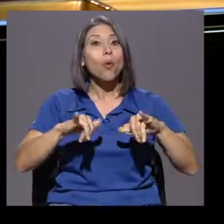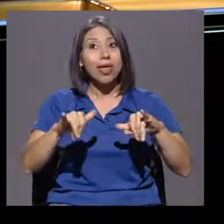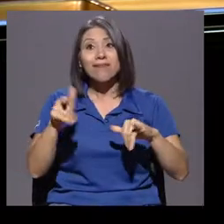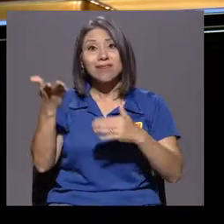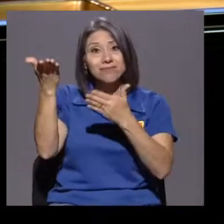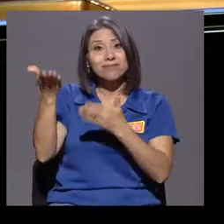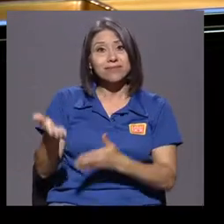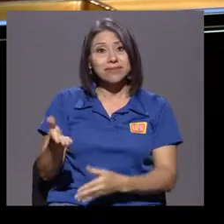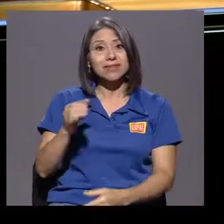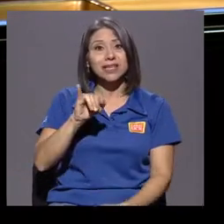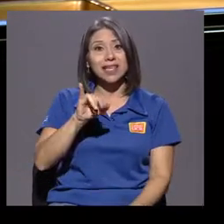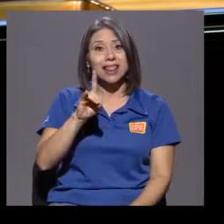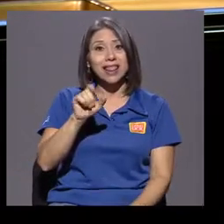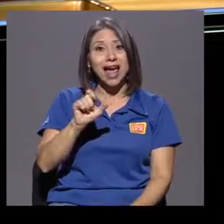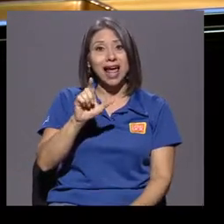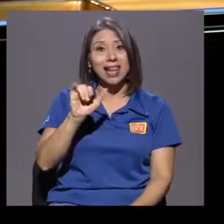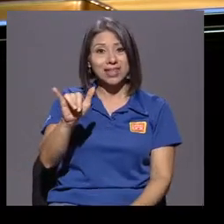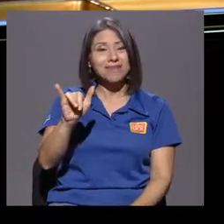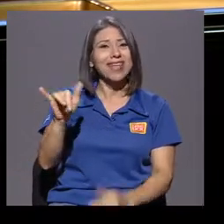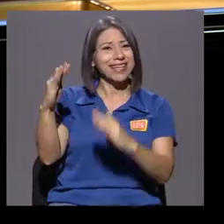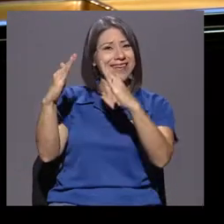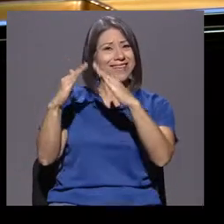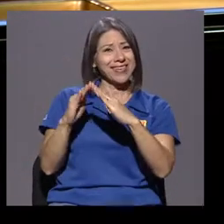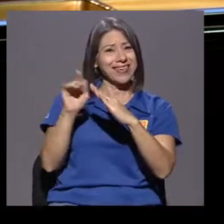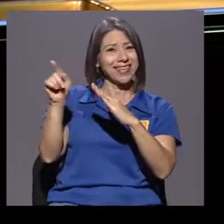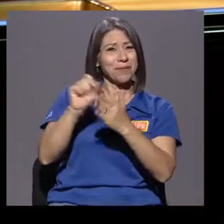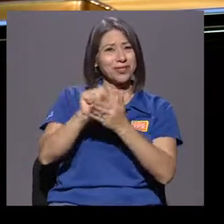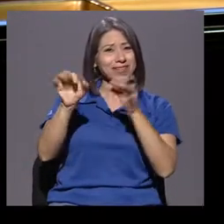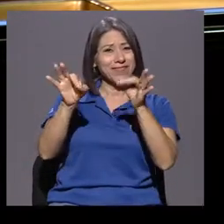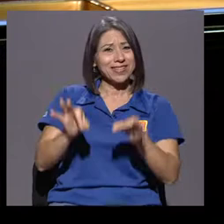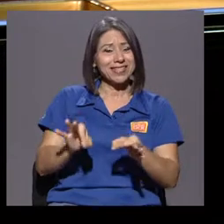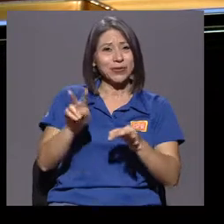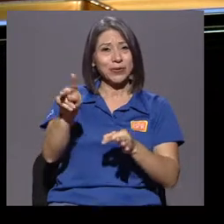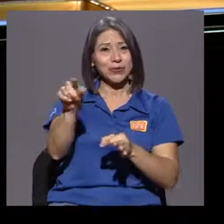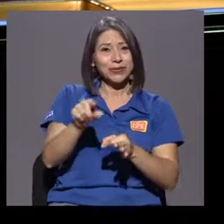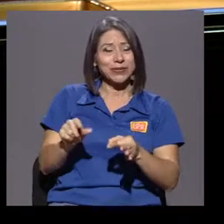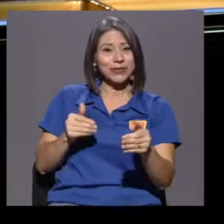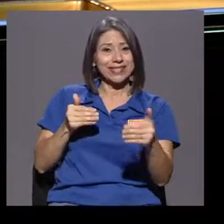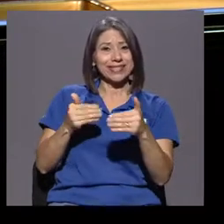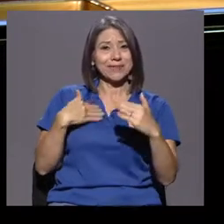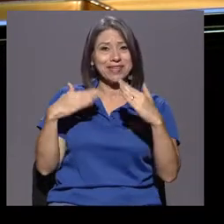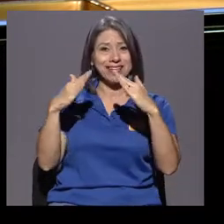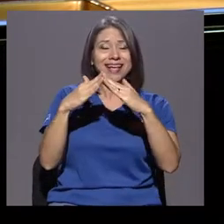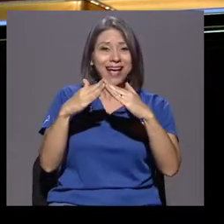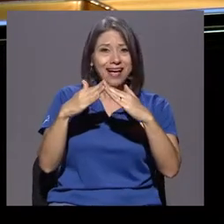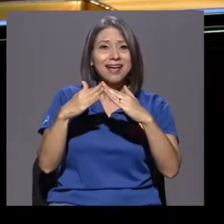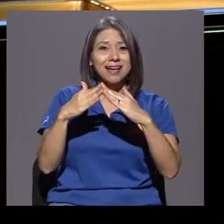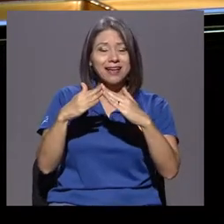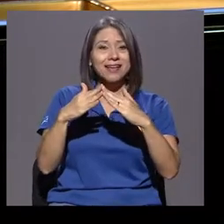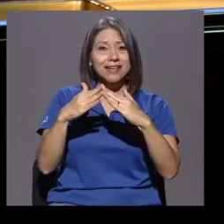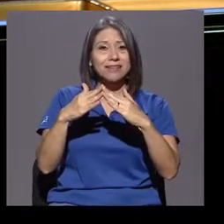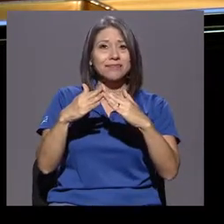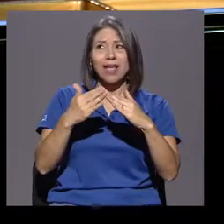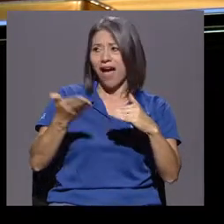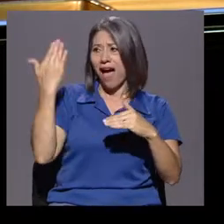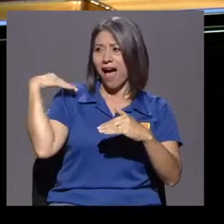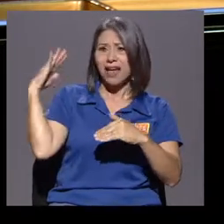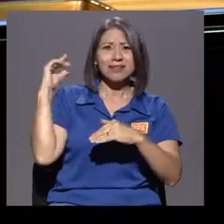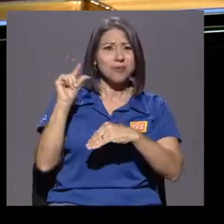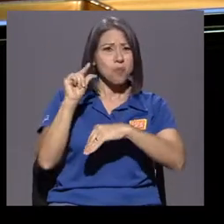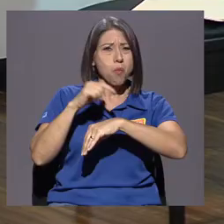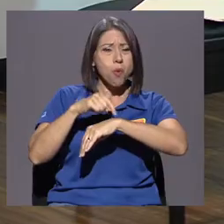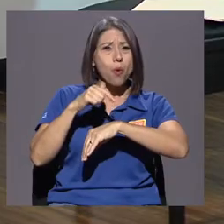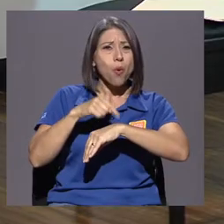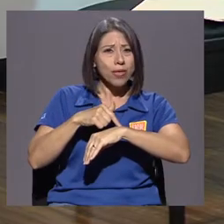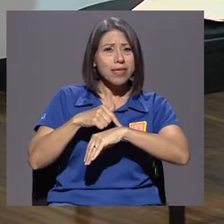existe y dalí todavía vive ya por san francisco dos ríos por donde por mi casa y hasta hacerlo mucho hasta